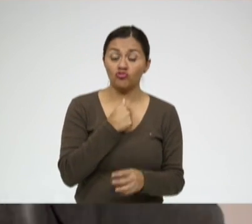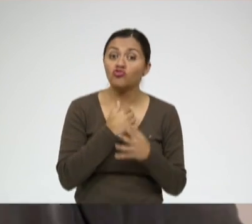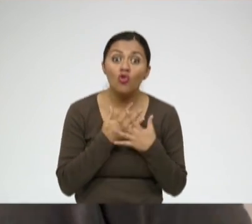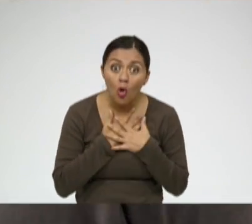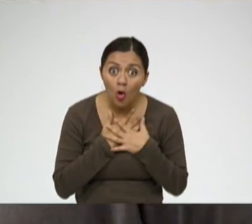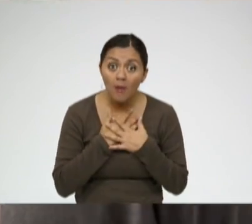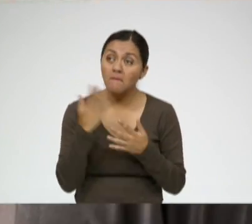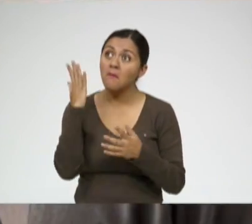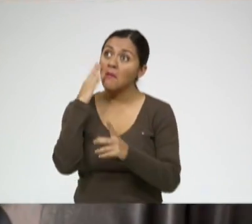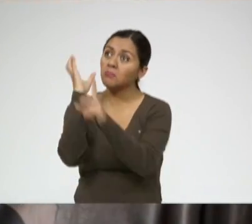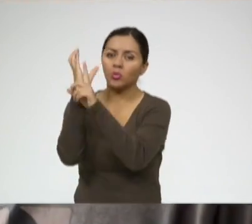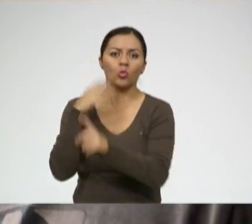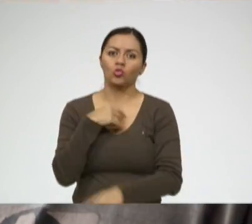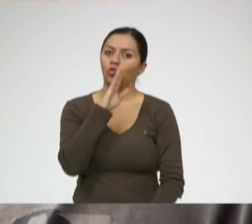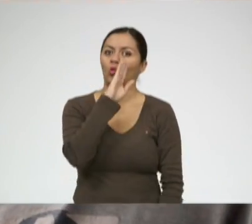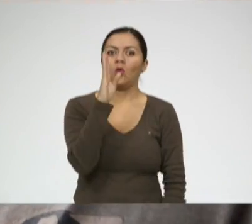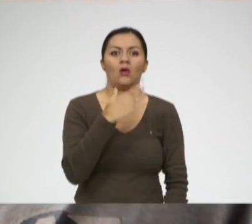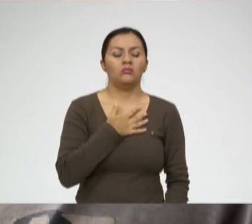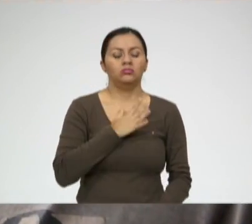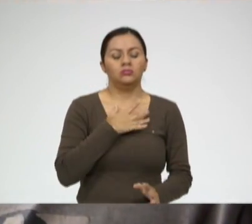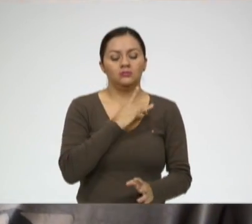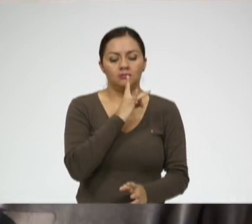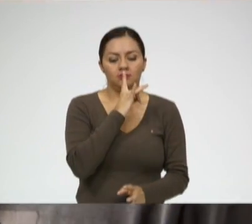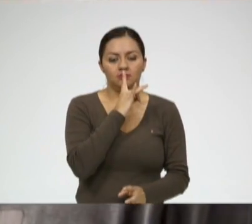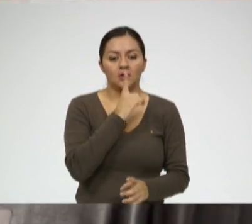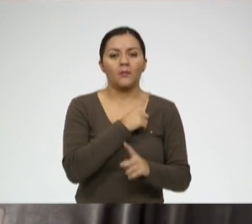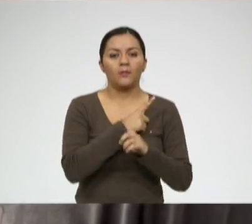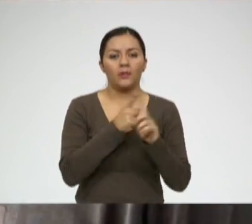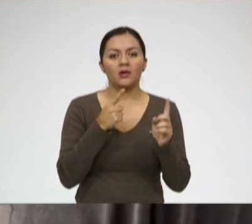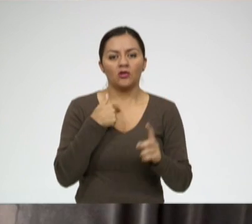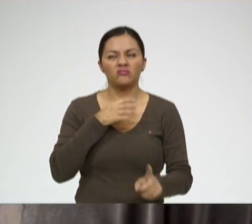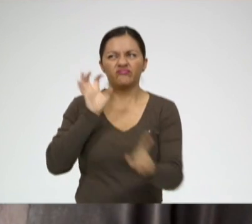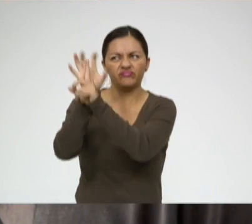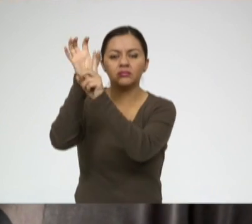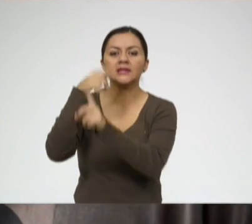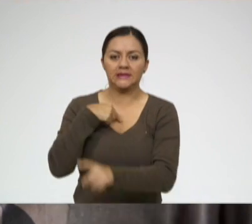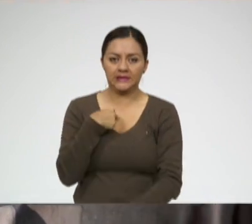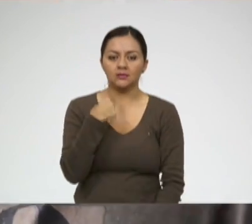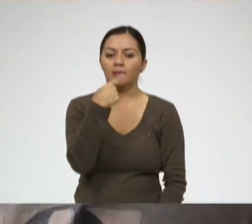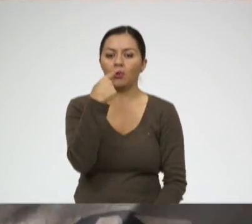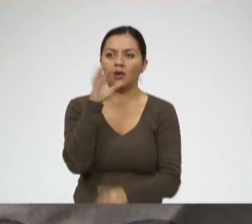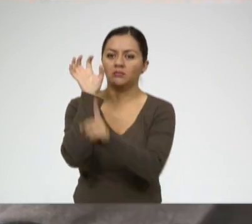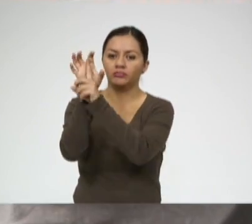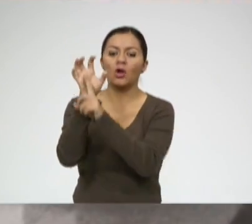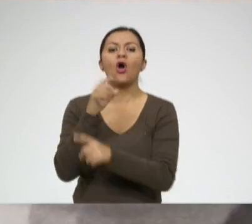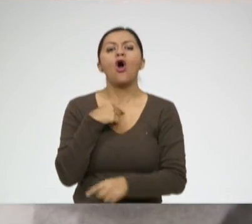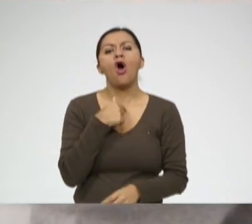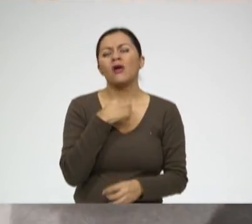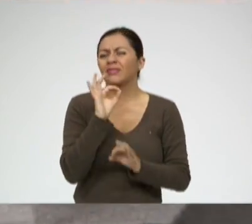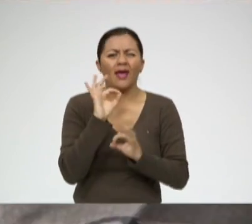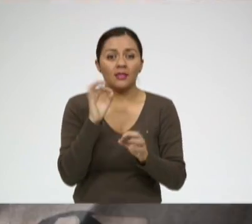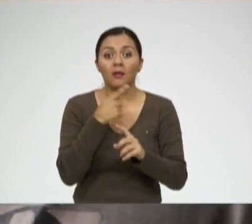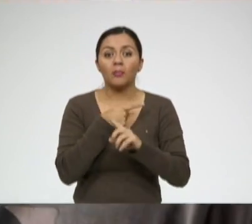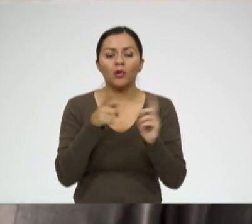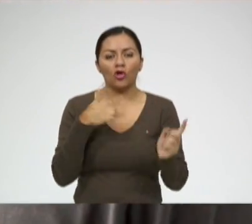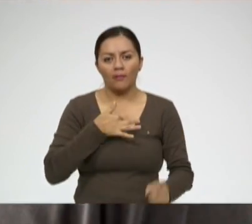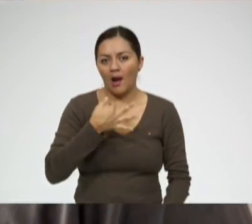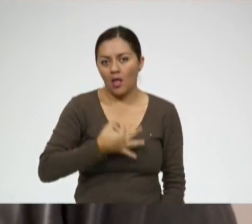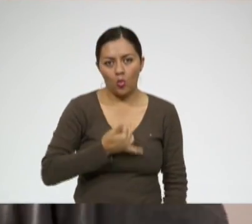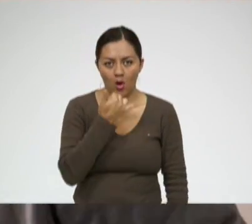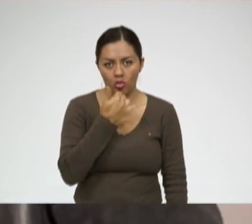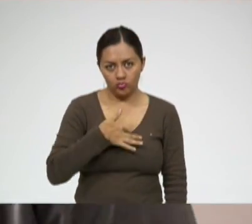Dios. Ya, pero sí la agredí muchas veces. Con mi forma de comportarme, con mi forma de